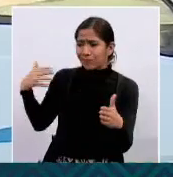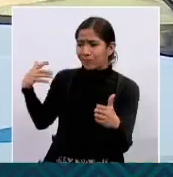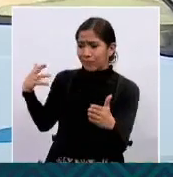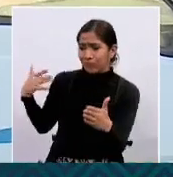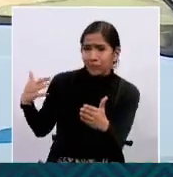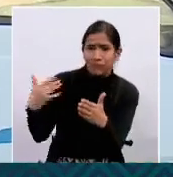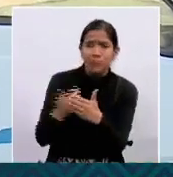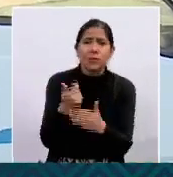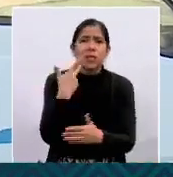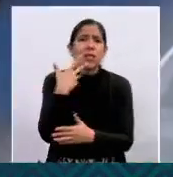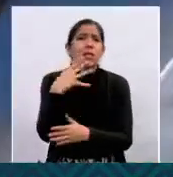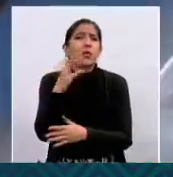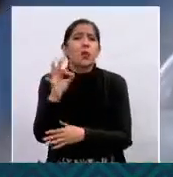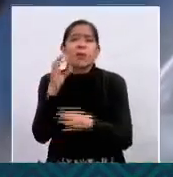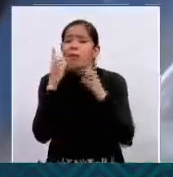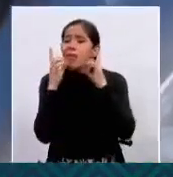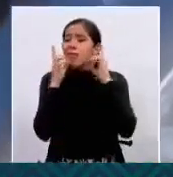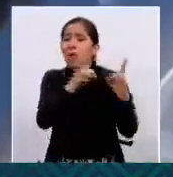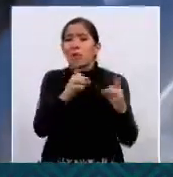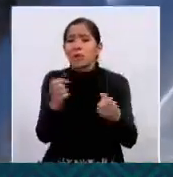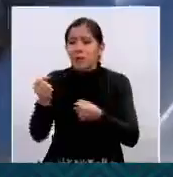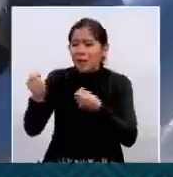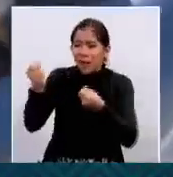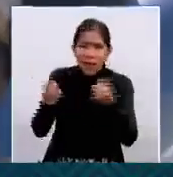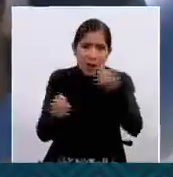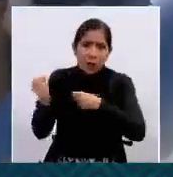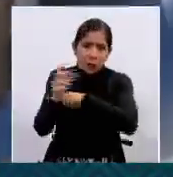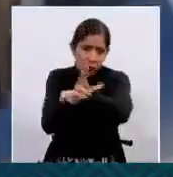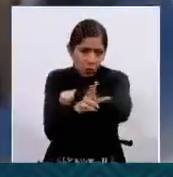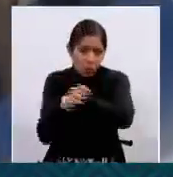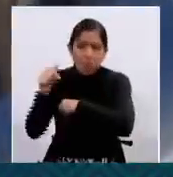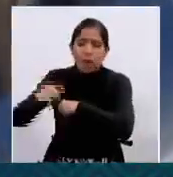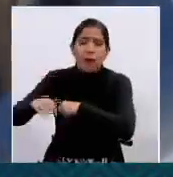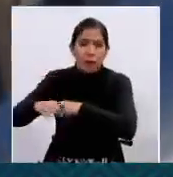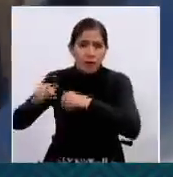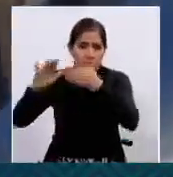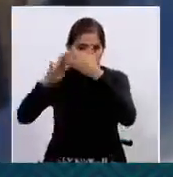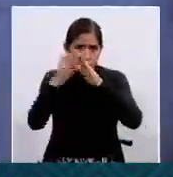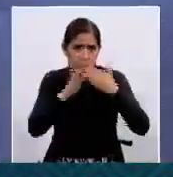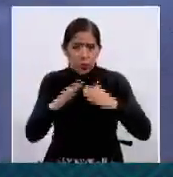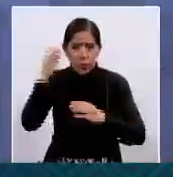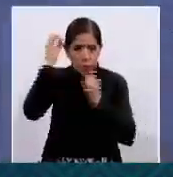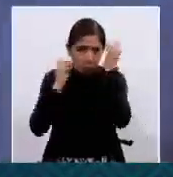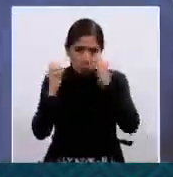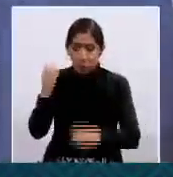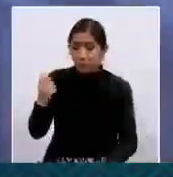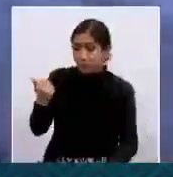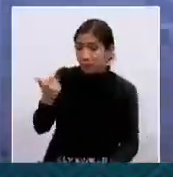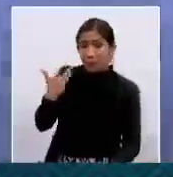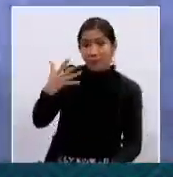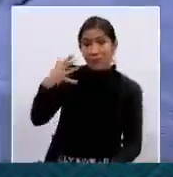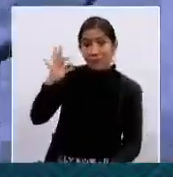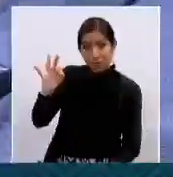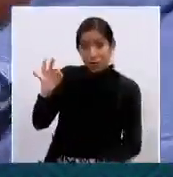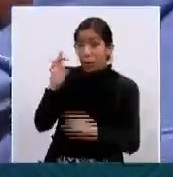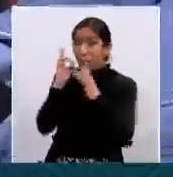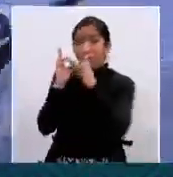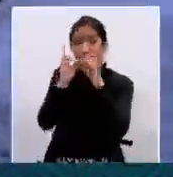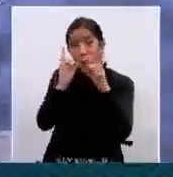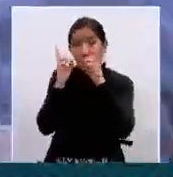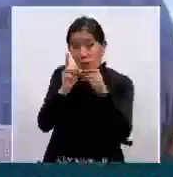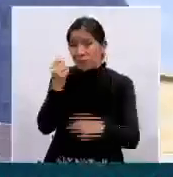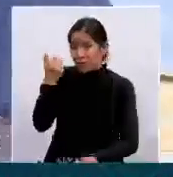denuncias formales de robo de vehículos en Oruro, de los cuales se han recuperado 15. Vale decir que